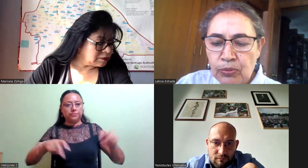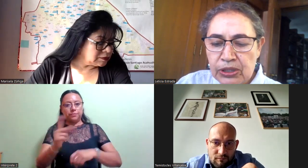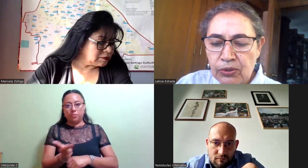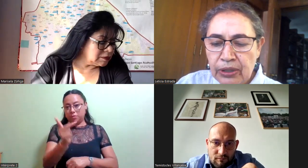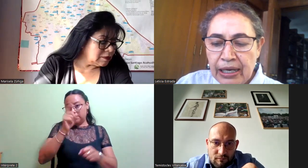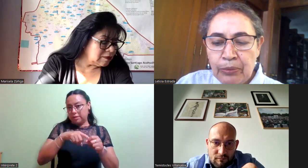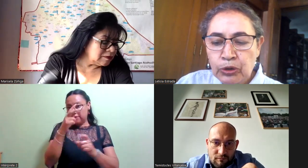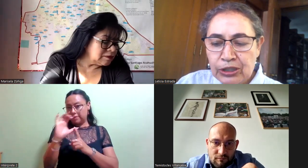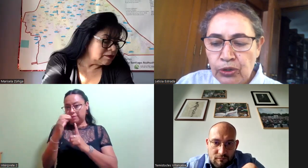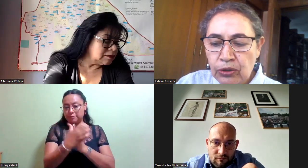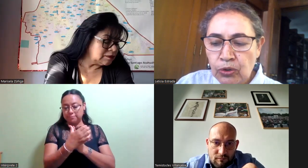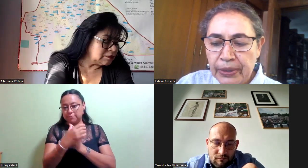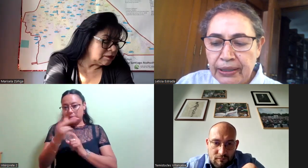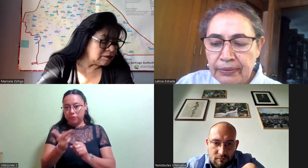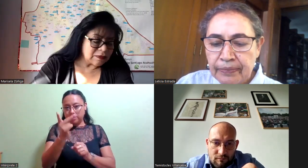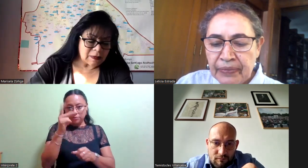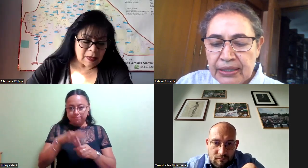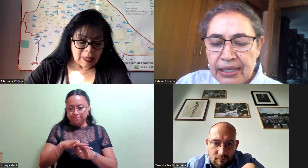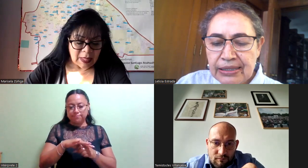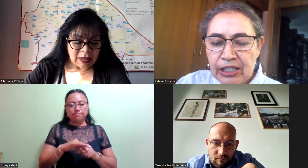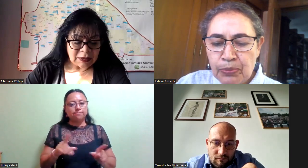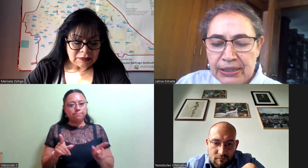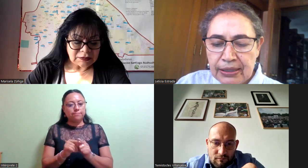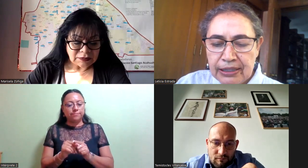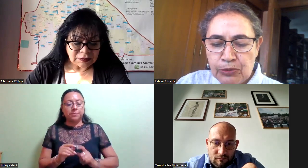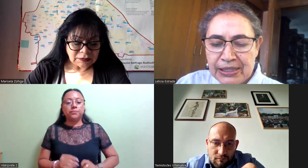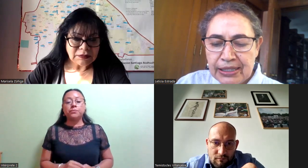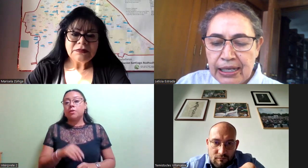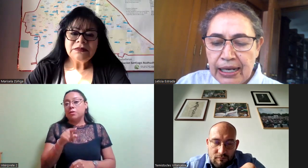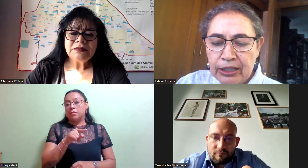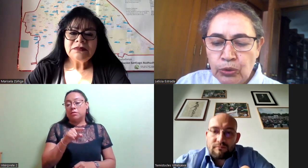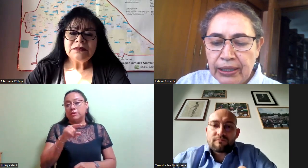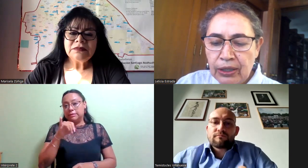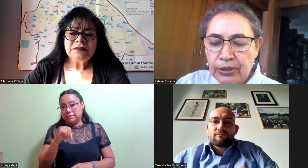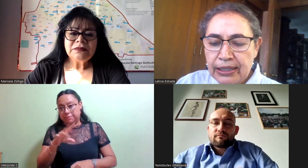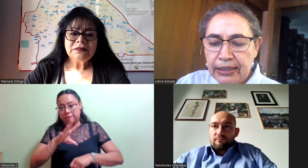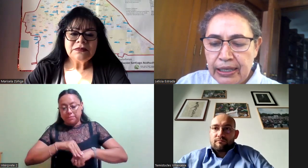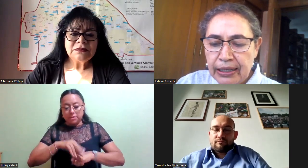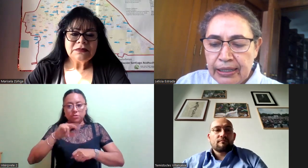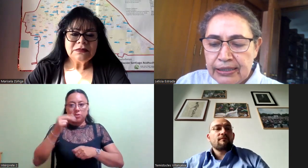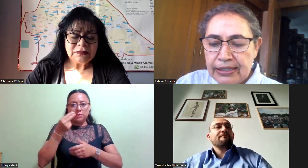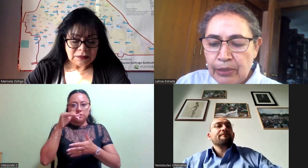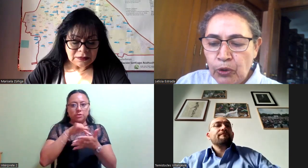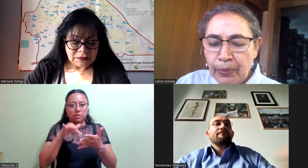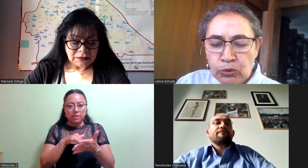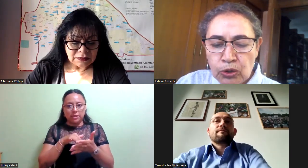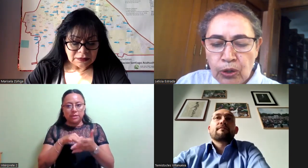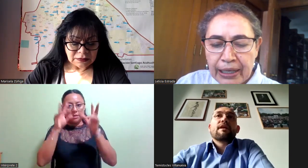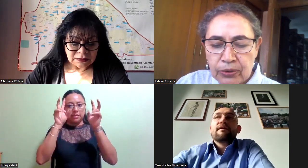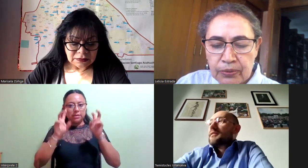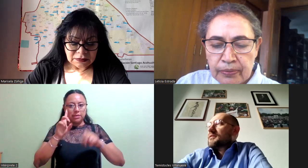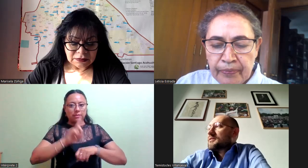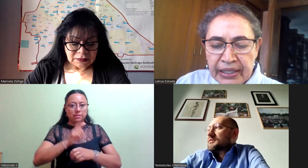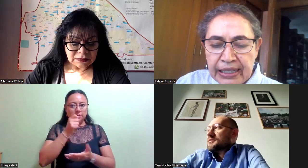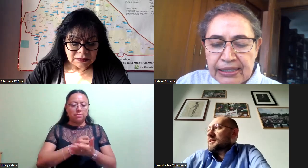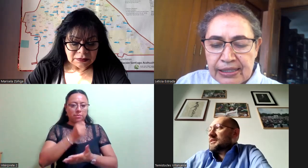esta comisión en votación económica si es de dispensarse la lectura del orden del día y si se aprueba en un solo